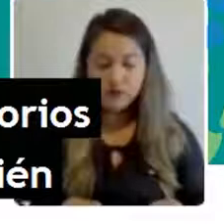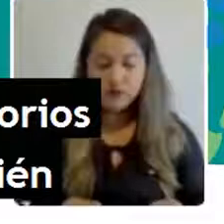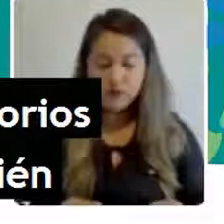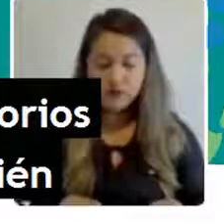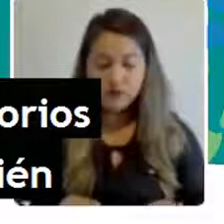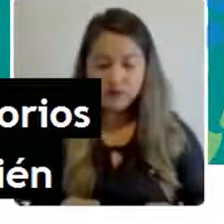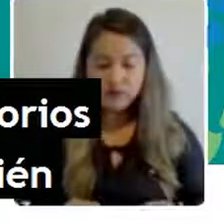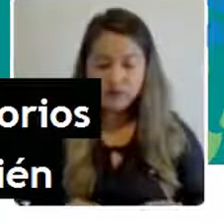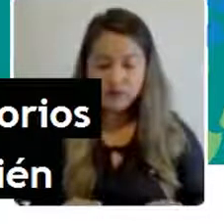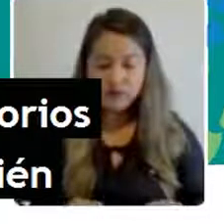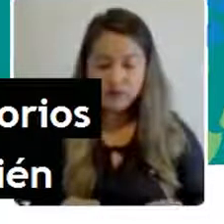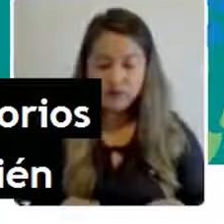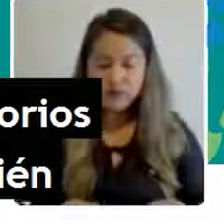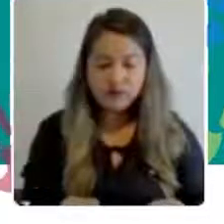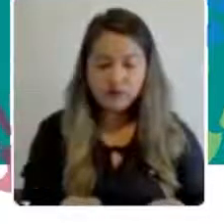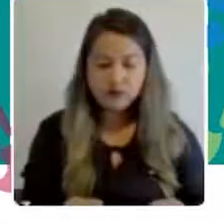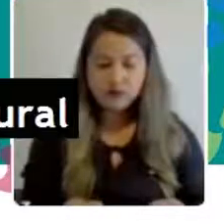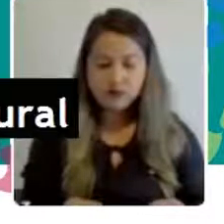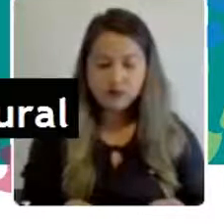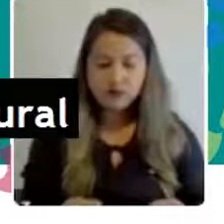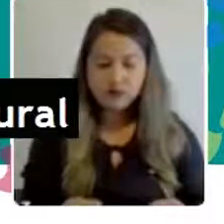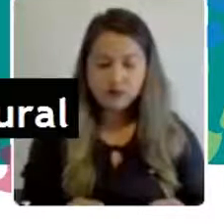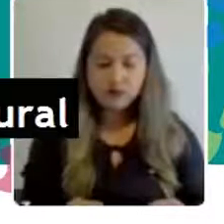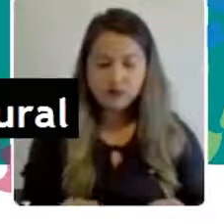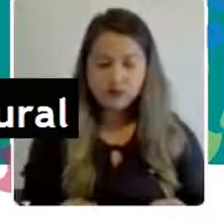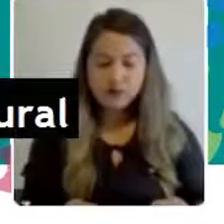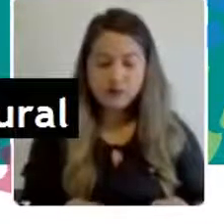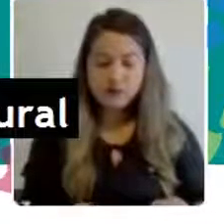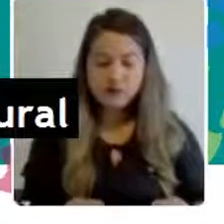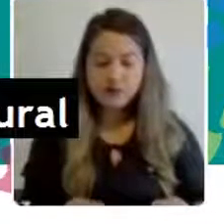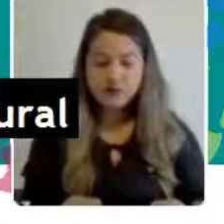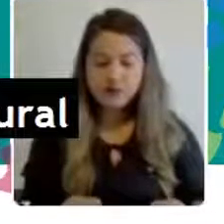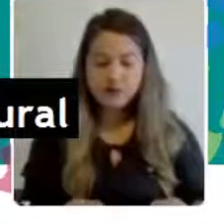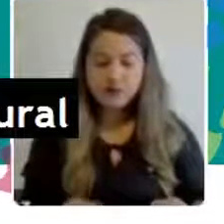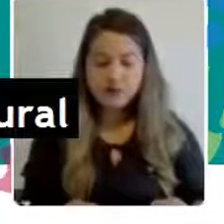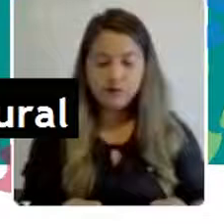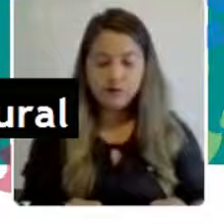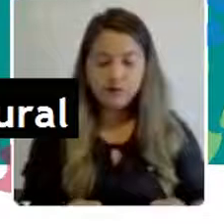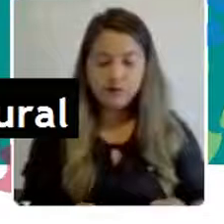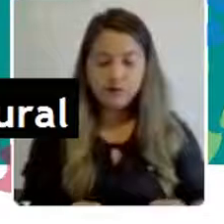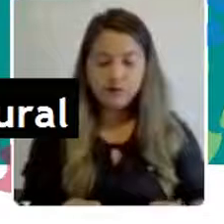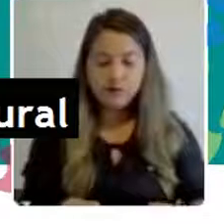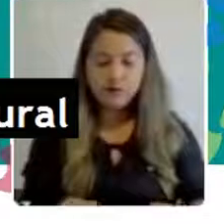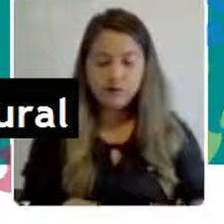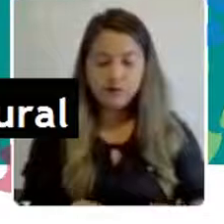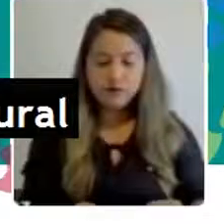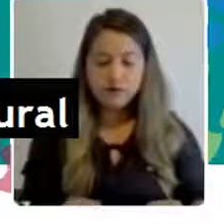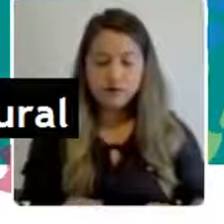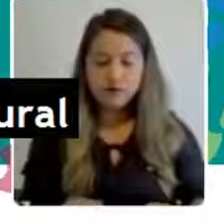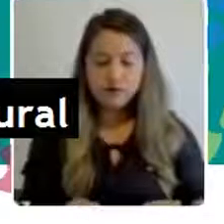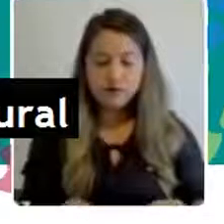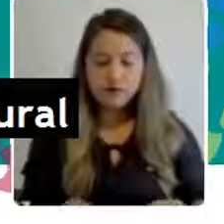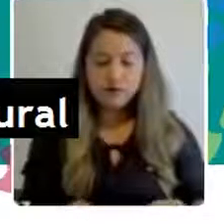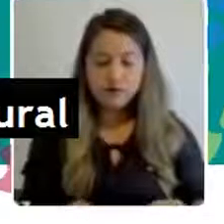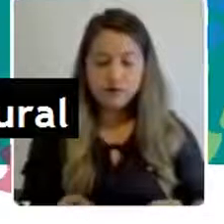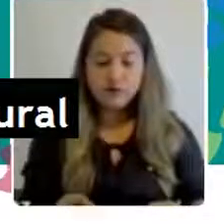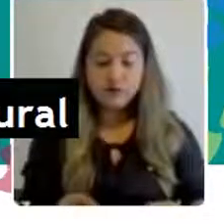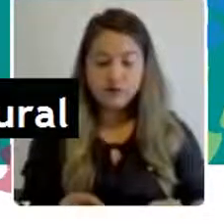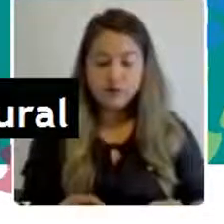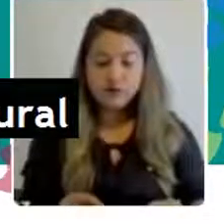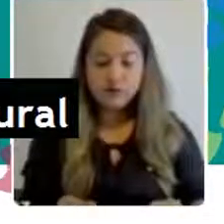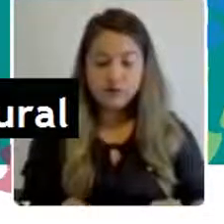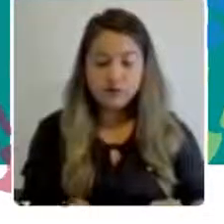de especímenes biológicos, y también necesitamos estudios de historia natural para identificar